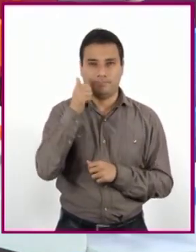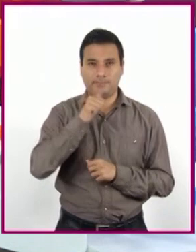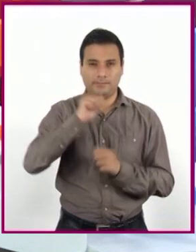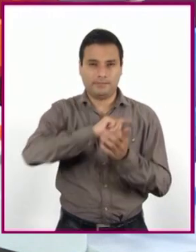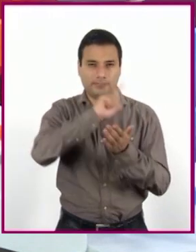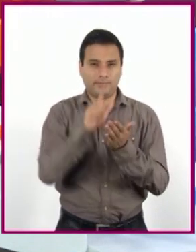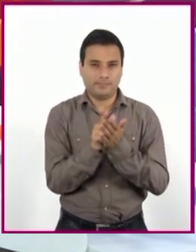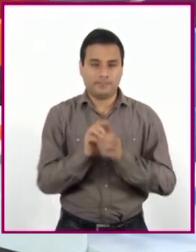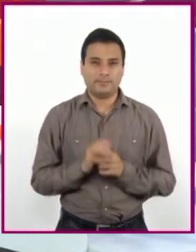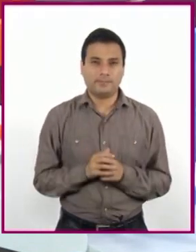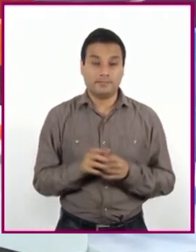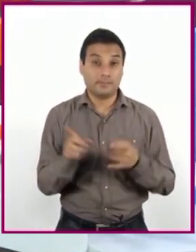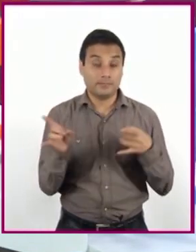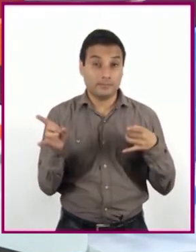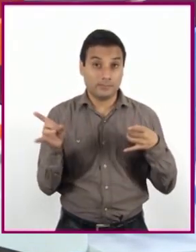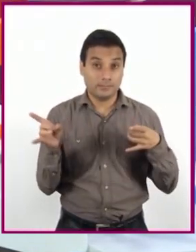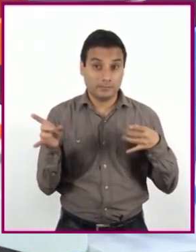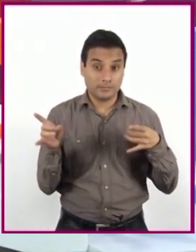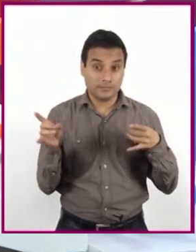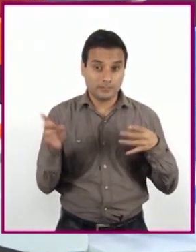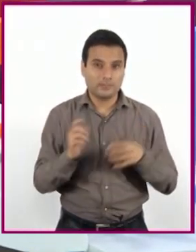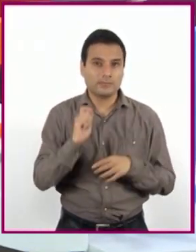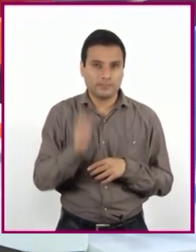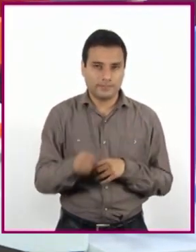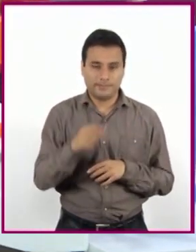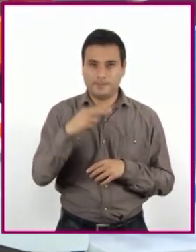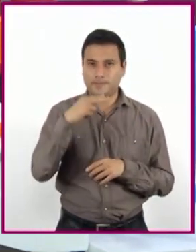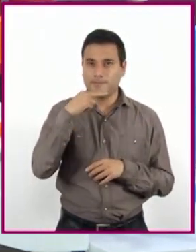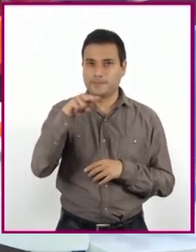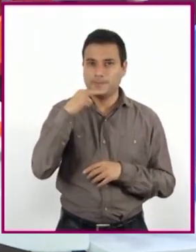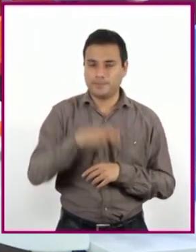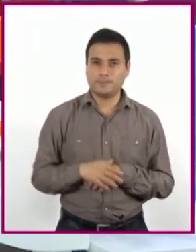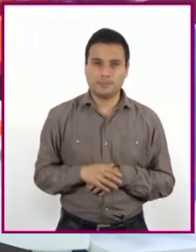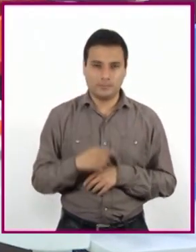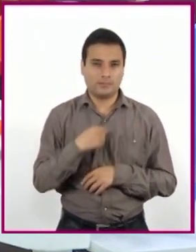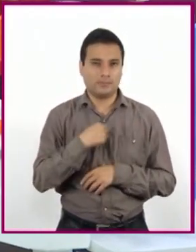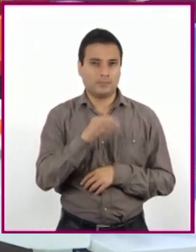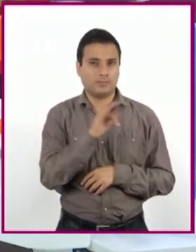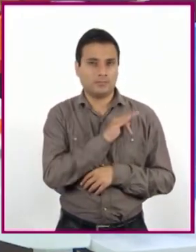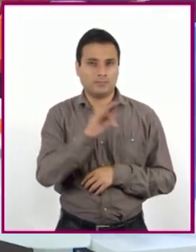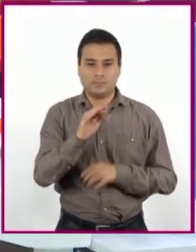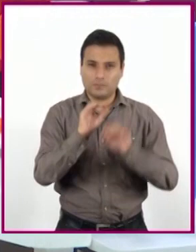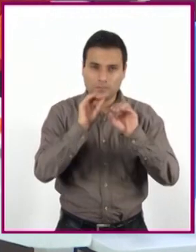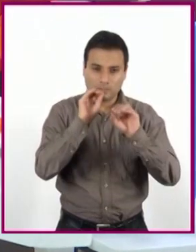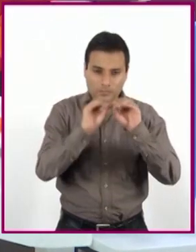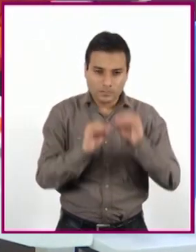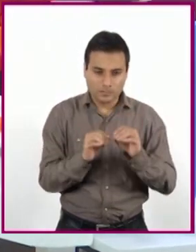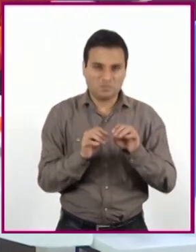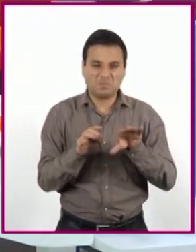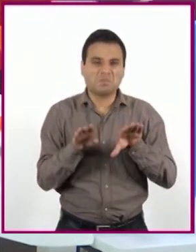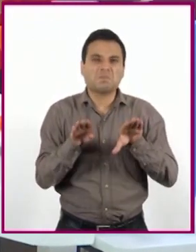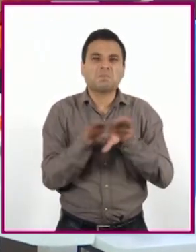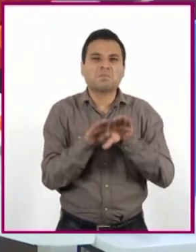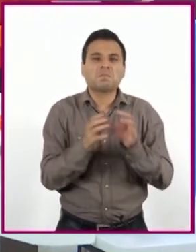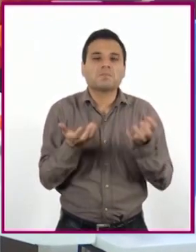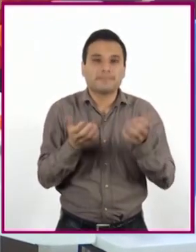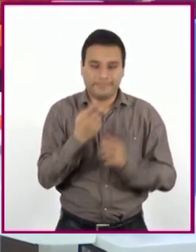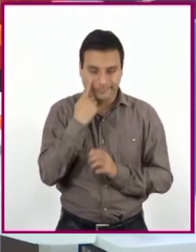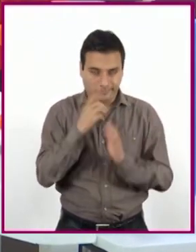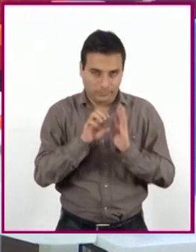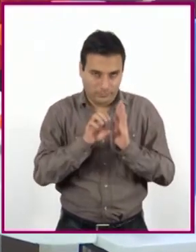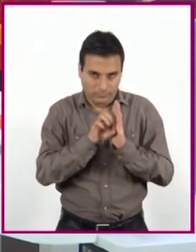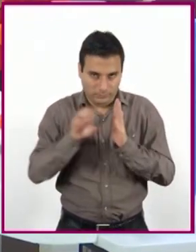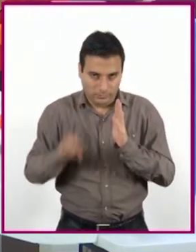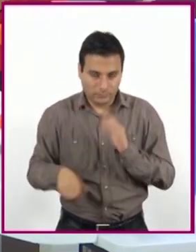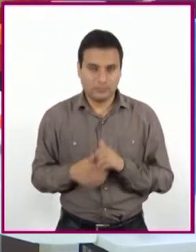caso de la flecha, que sería el verbo, se pueden escribir las condiciones necesarias para llevar a cabo la reacción. Por ejemplo,